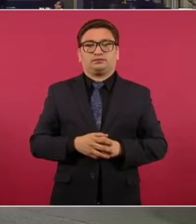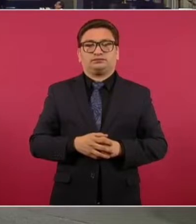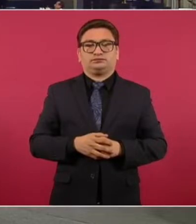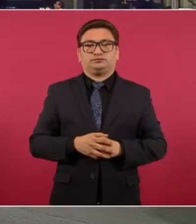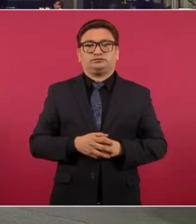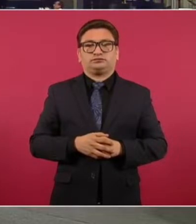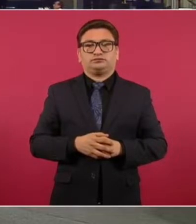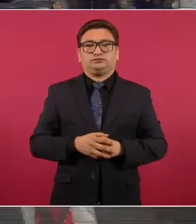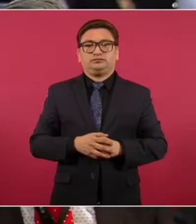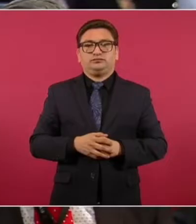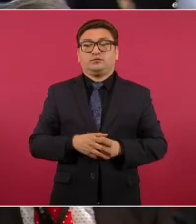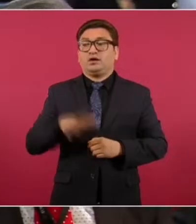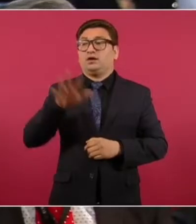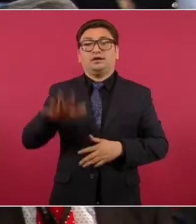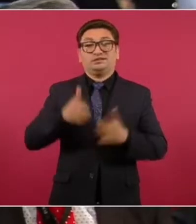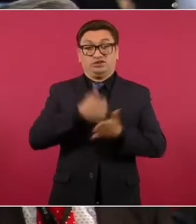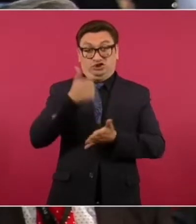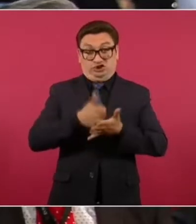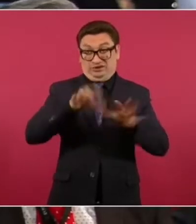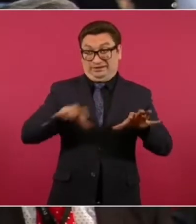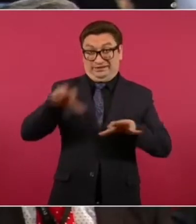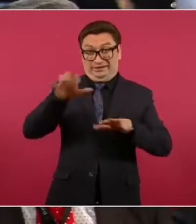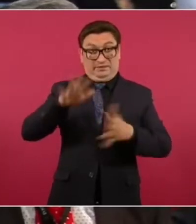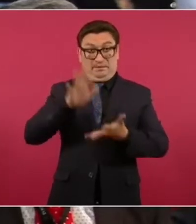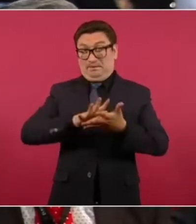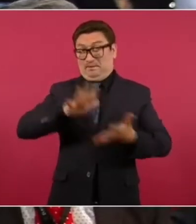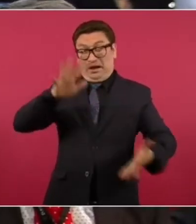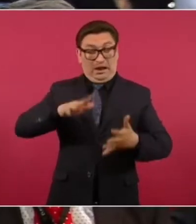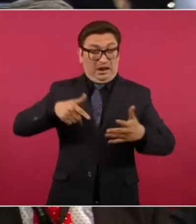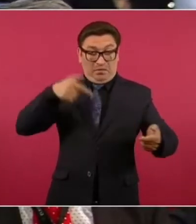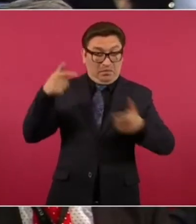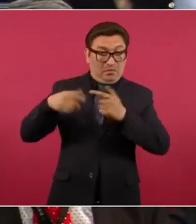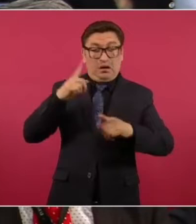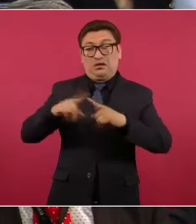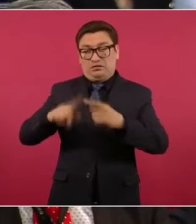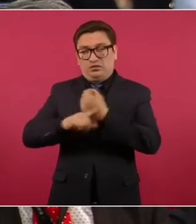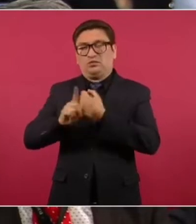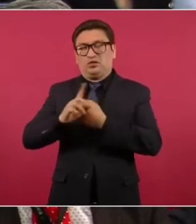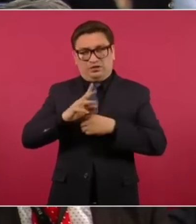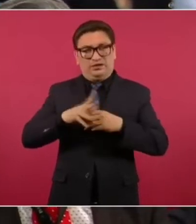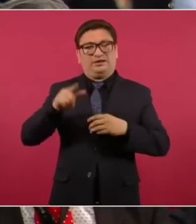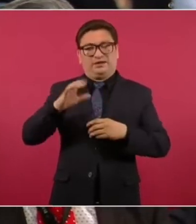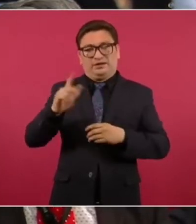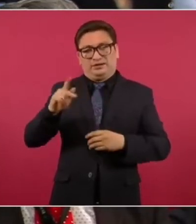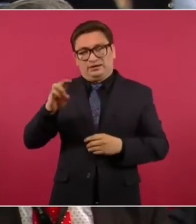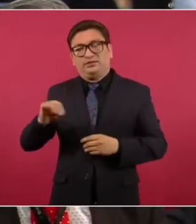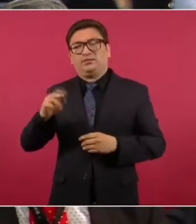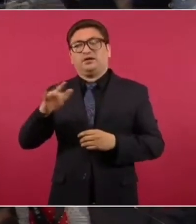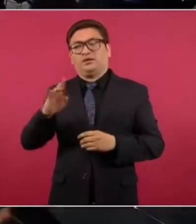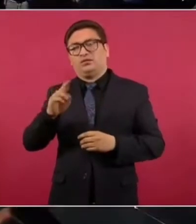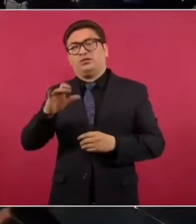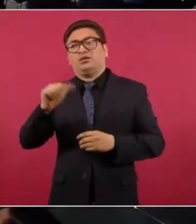resultados en estas ciudades donde más hay estos tipos de eventos como Guaymas, Cajeme, Altar,